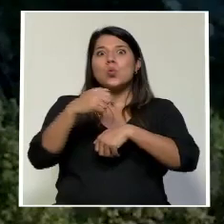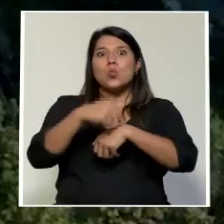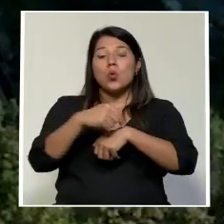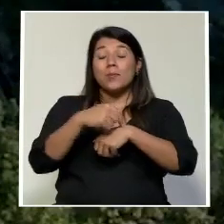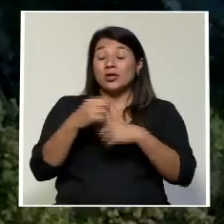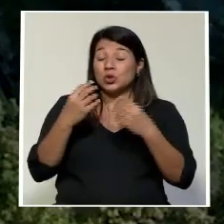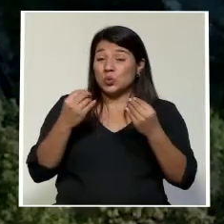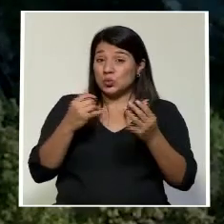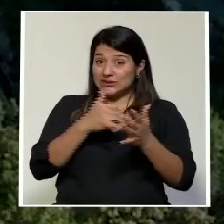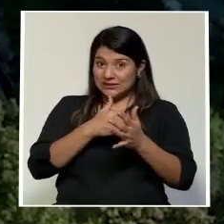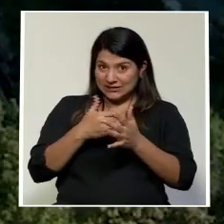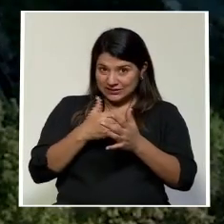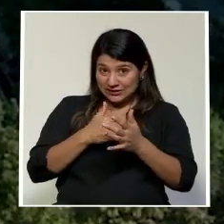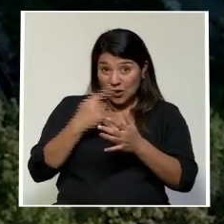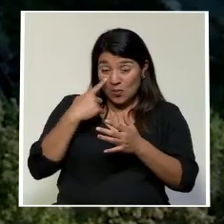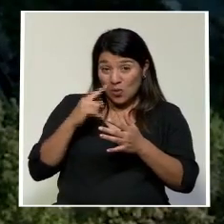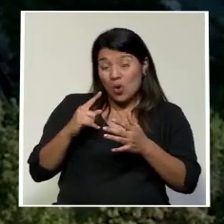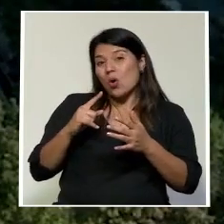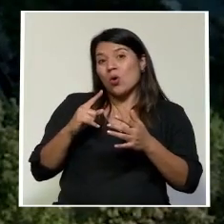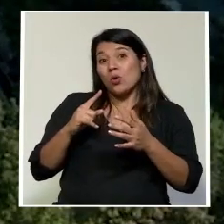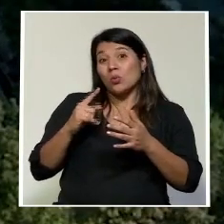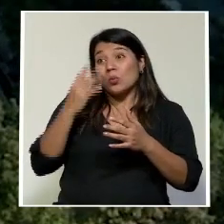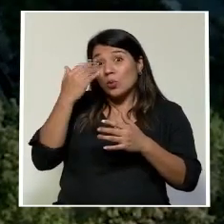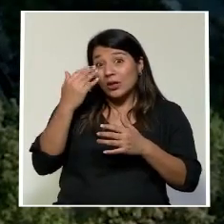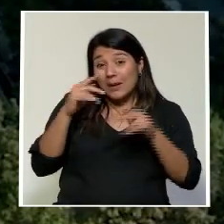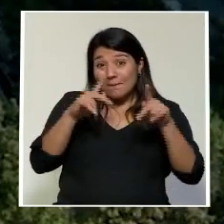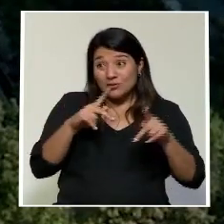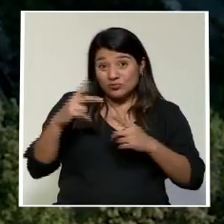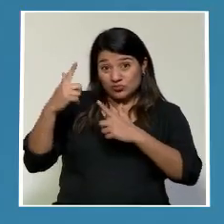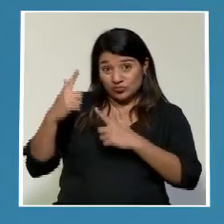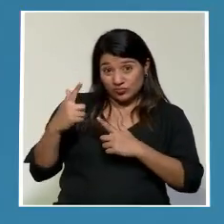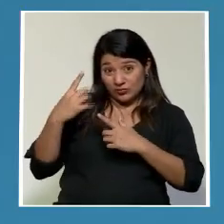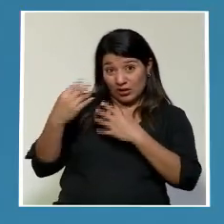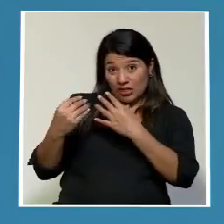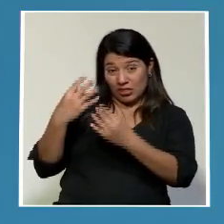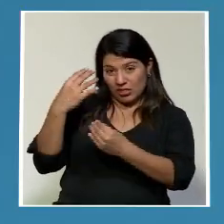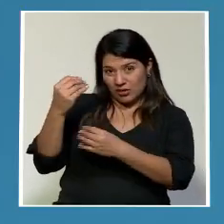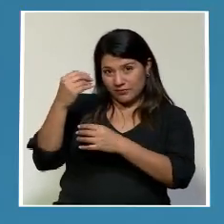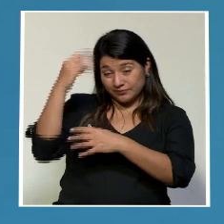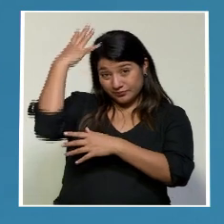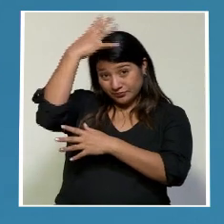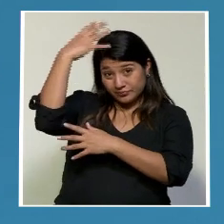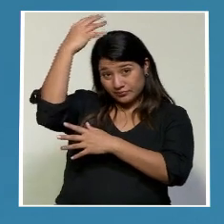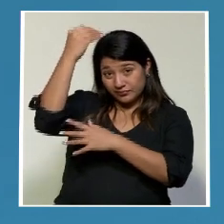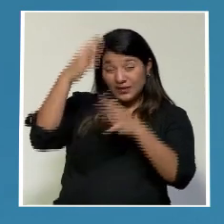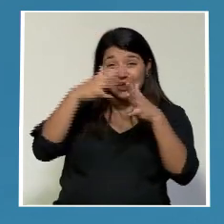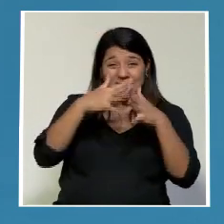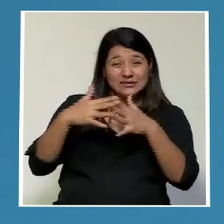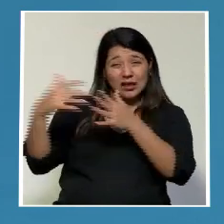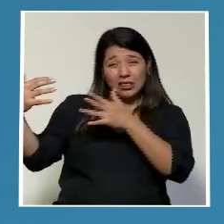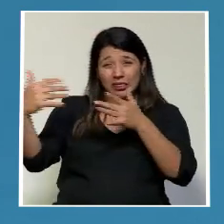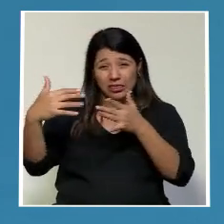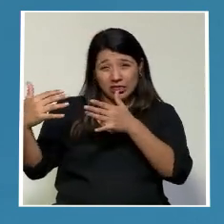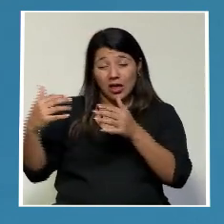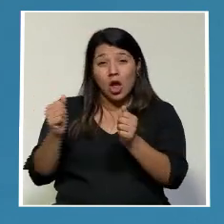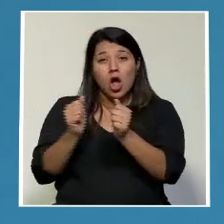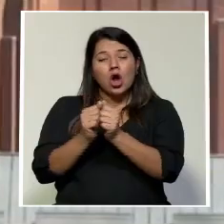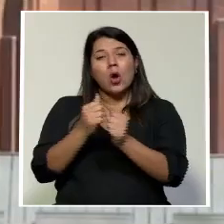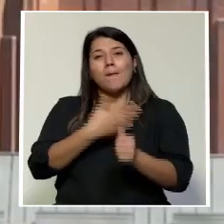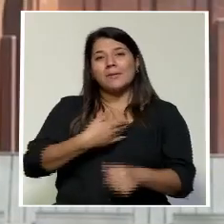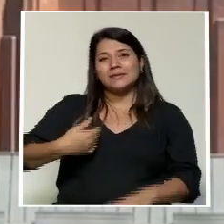sensible tras la caótica retirada militar de Afganistán guerra en la que se involucró el país bajo la presidencia de George Bush tras los